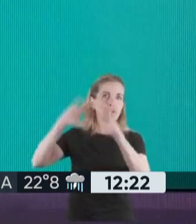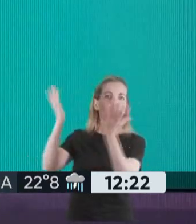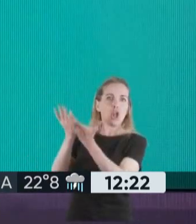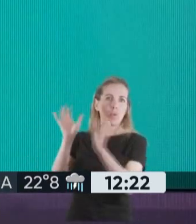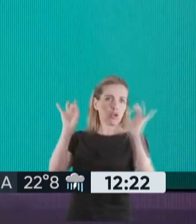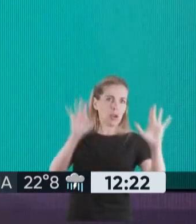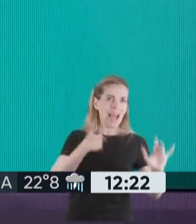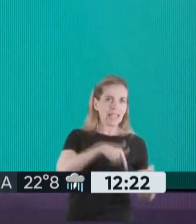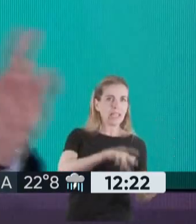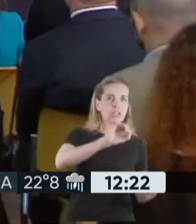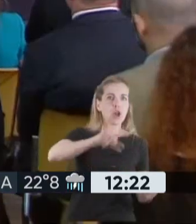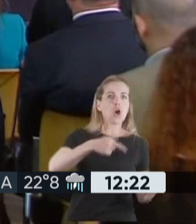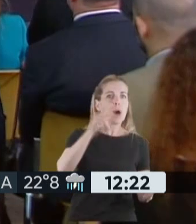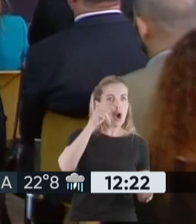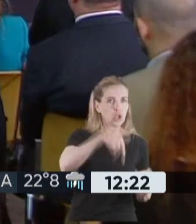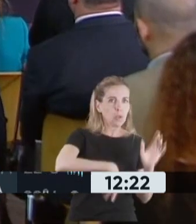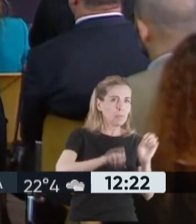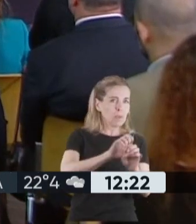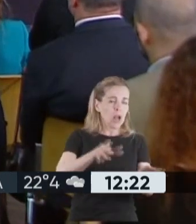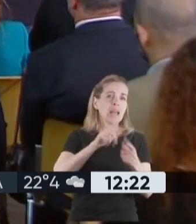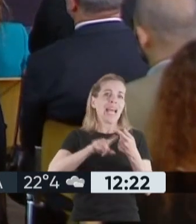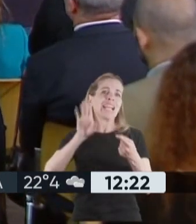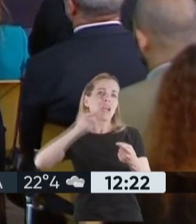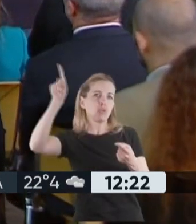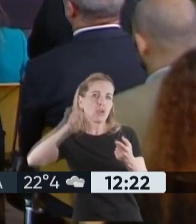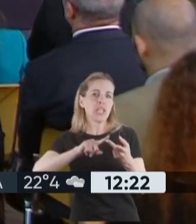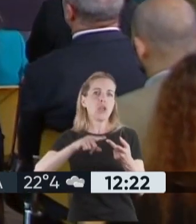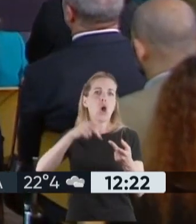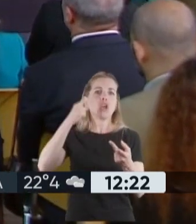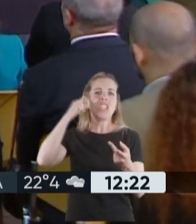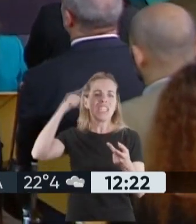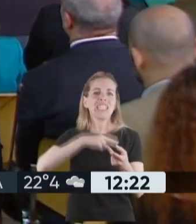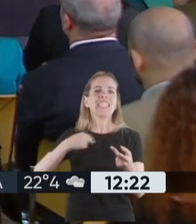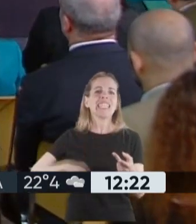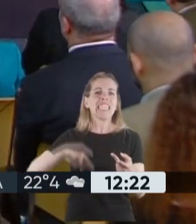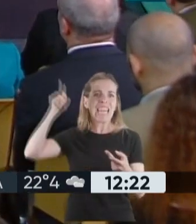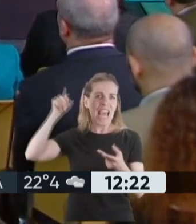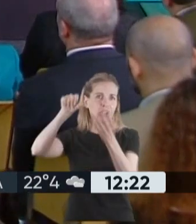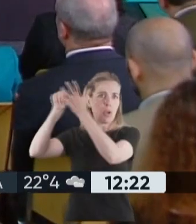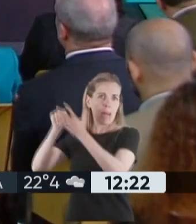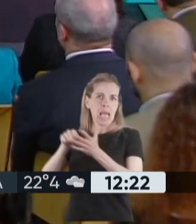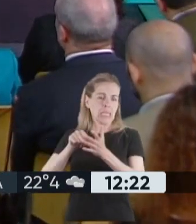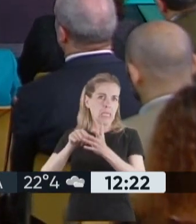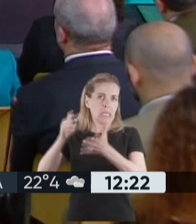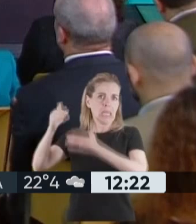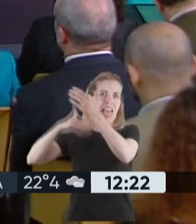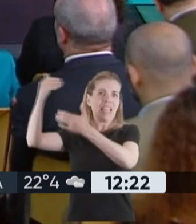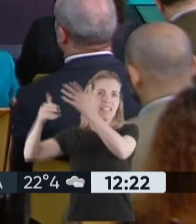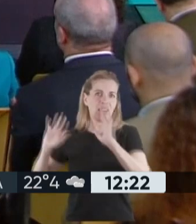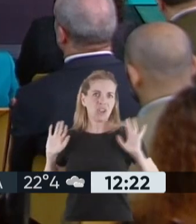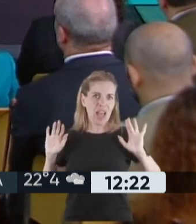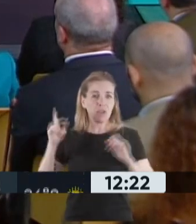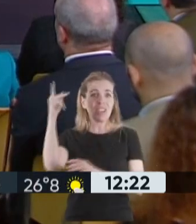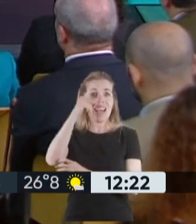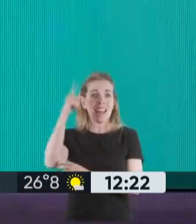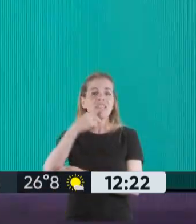son China, Estados Unidos, los productores de grandes industrias. Y por eso tenía razón Néstor cuando